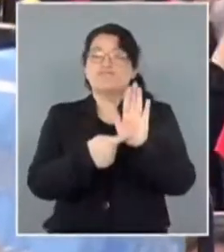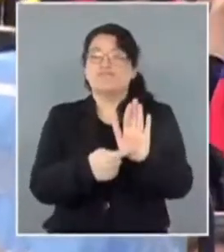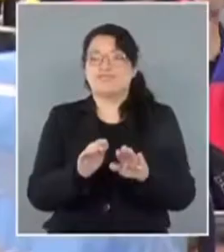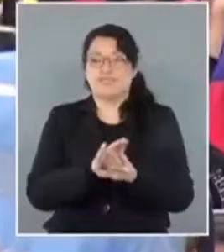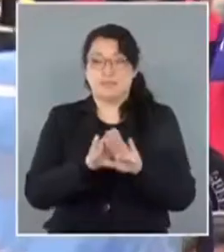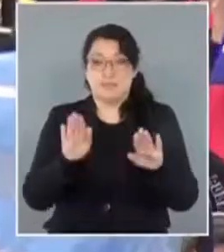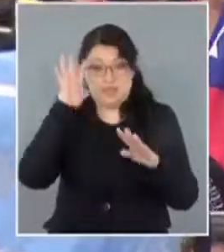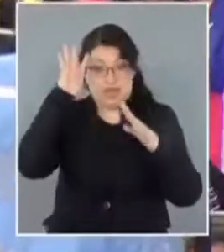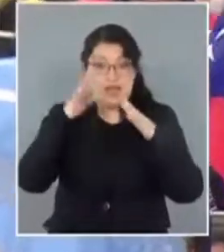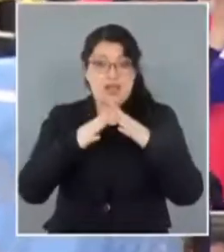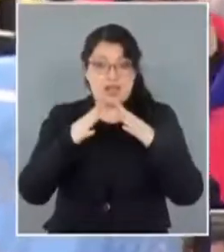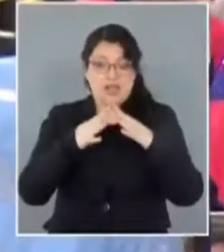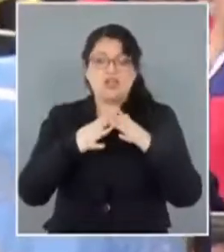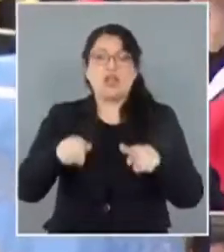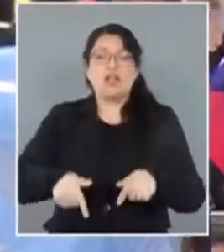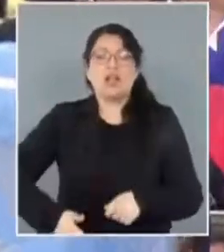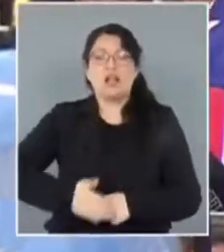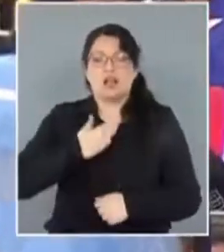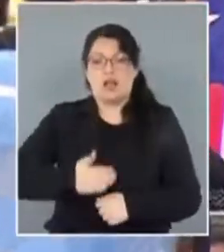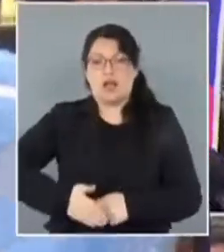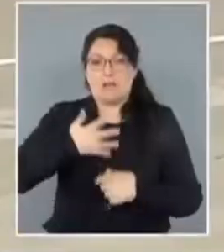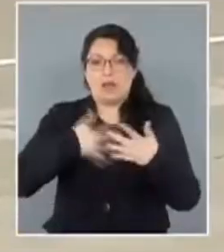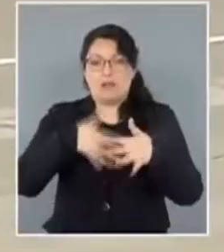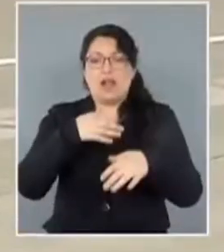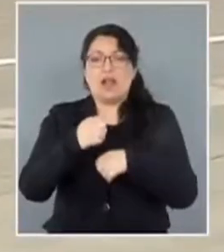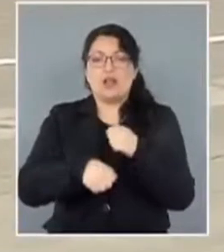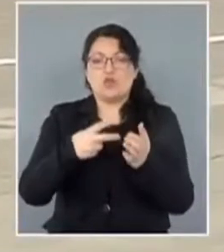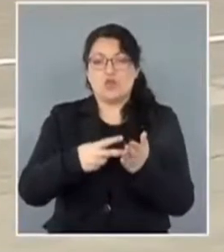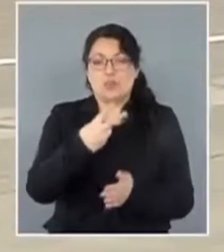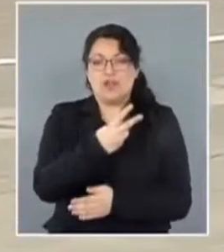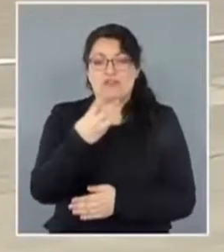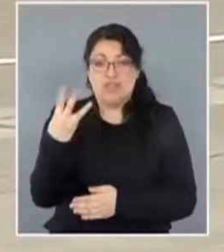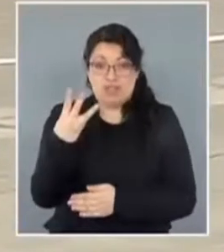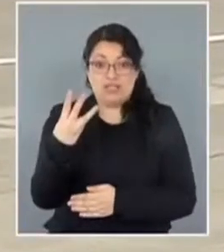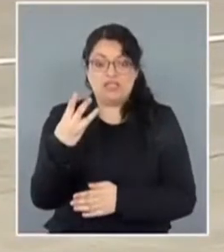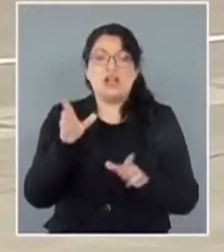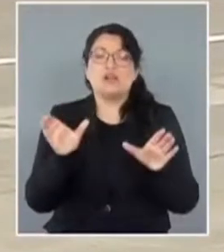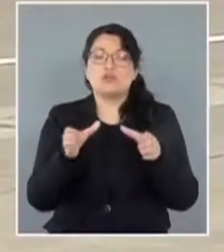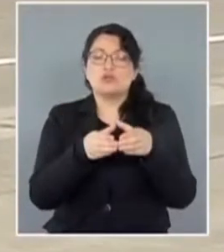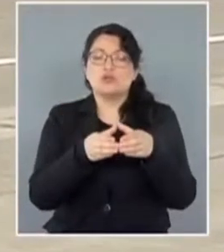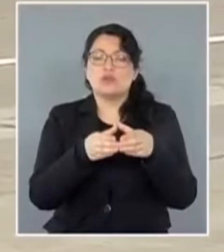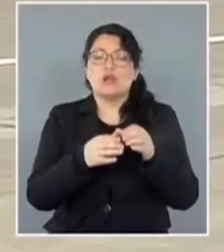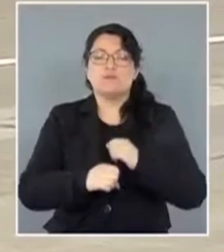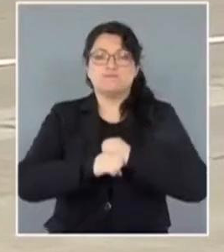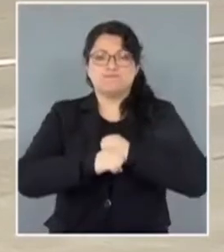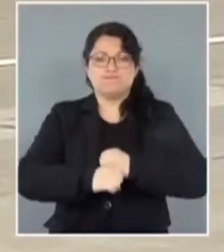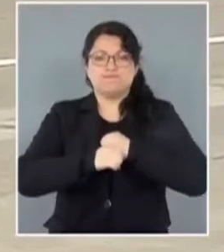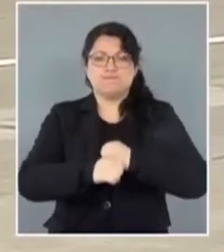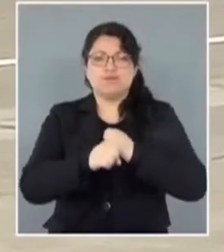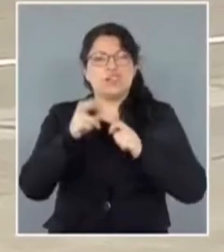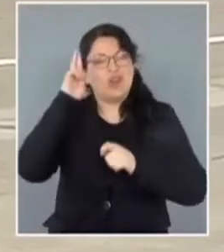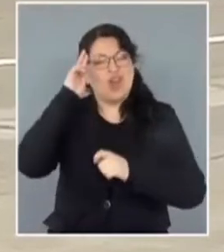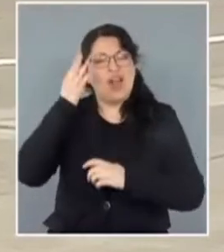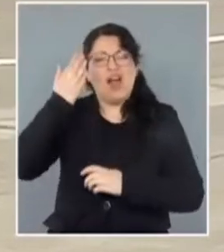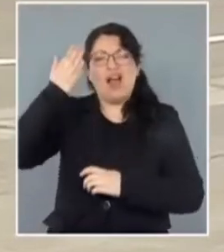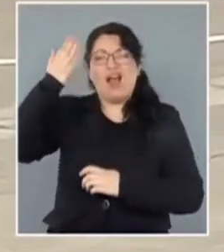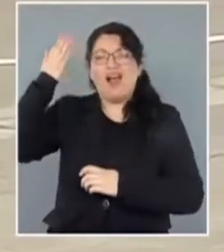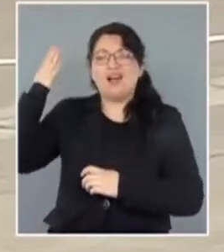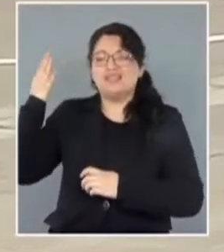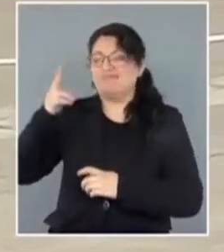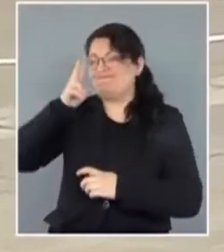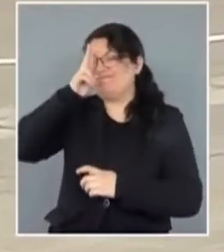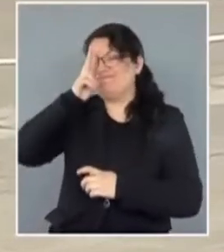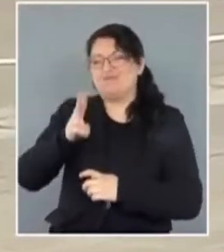El Ejército de Chile en la Parada Militar 2023, con el supercalón montado, evocando una época de gloria y